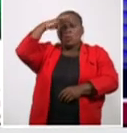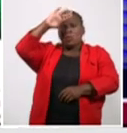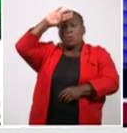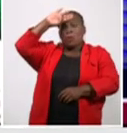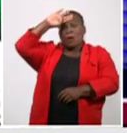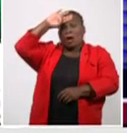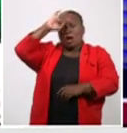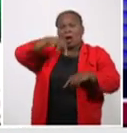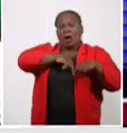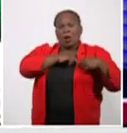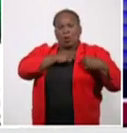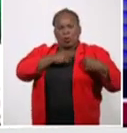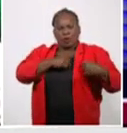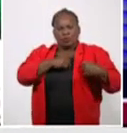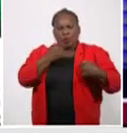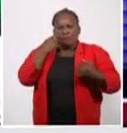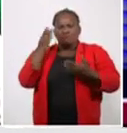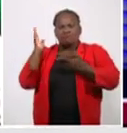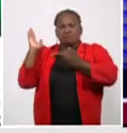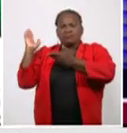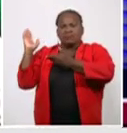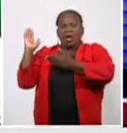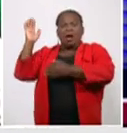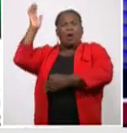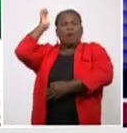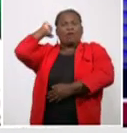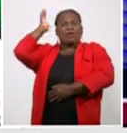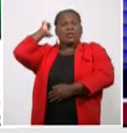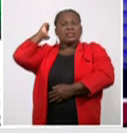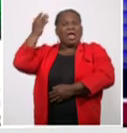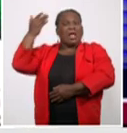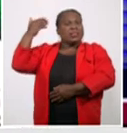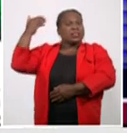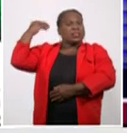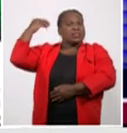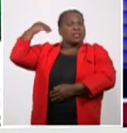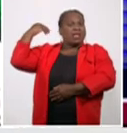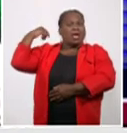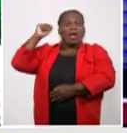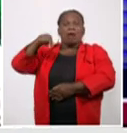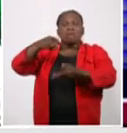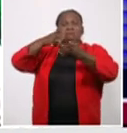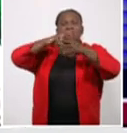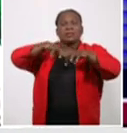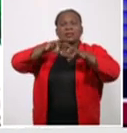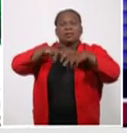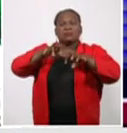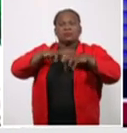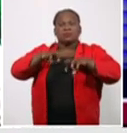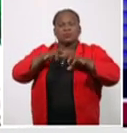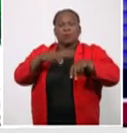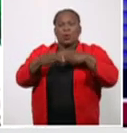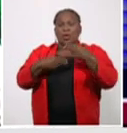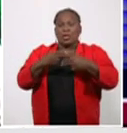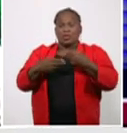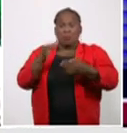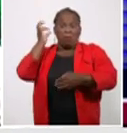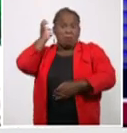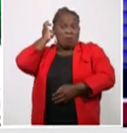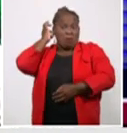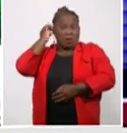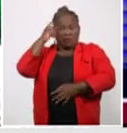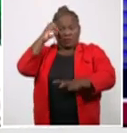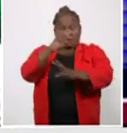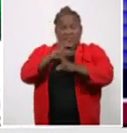aquí presentamos unas conferencias anteriores, un estudio que hizo una investigadora, una científica